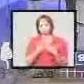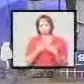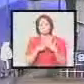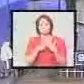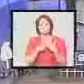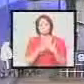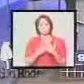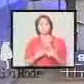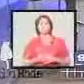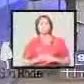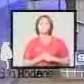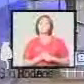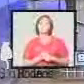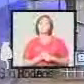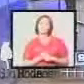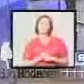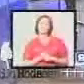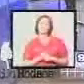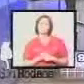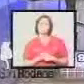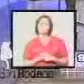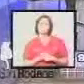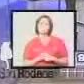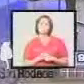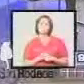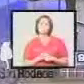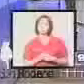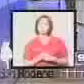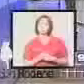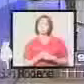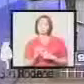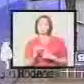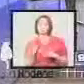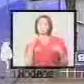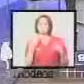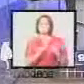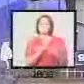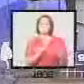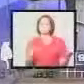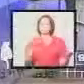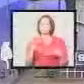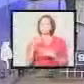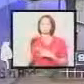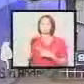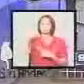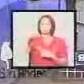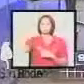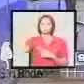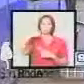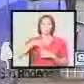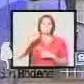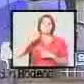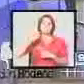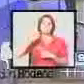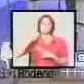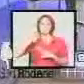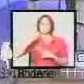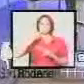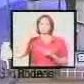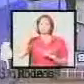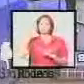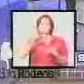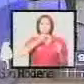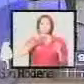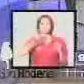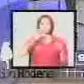personas rurales. Si el día que usted presentó el crédito al otro día llegó y la señora salió incapacitada, o está almorzando, está tomando café o no